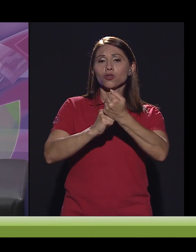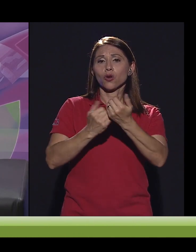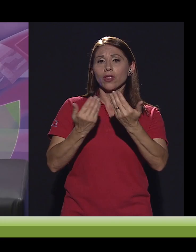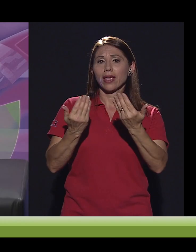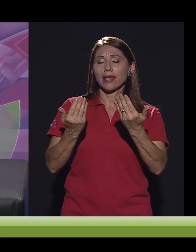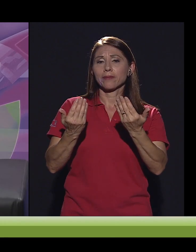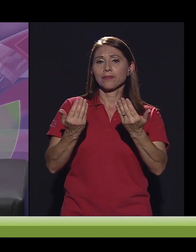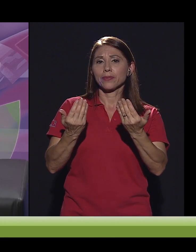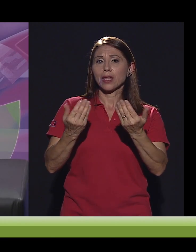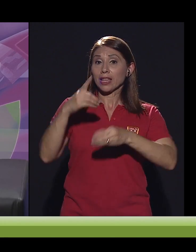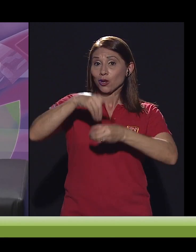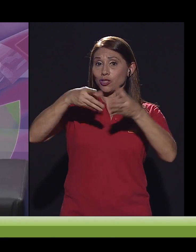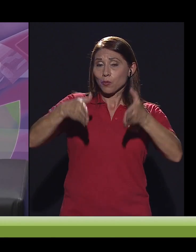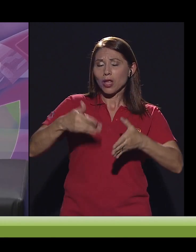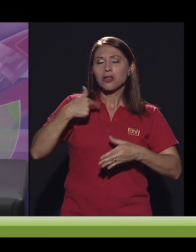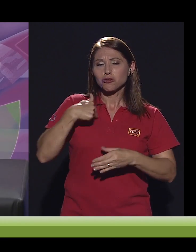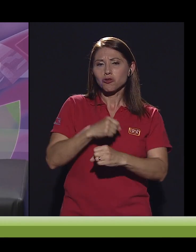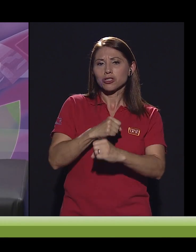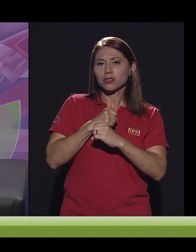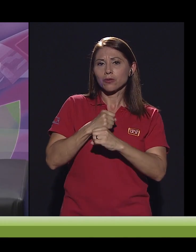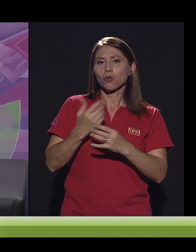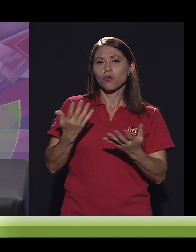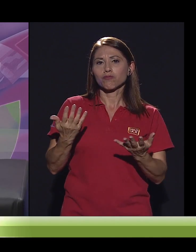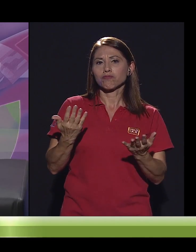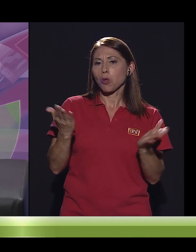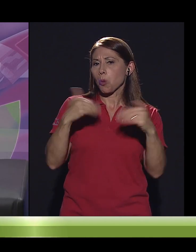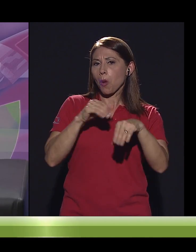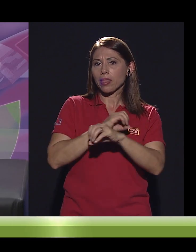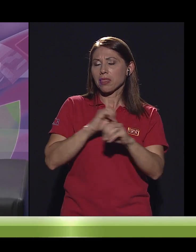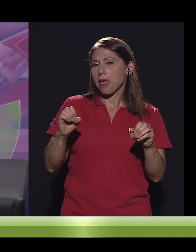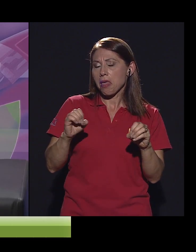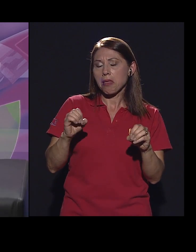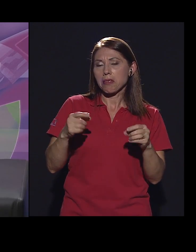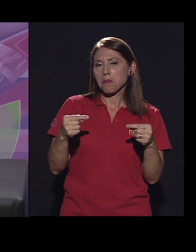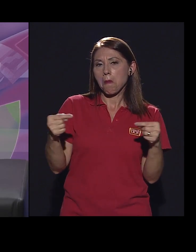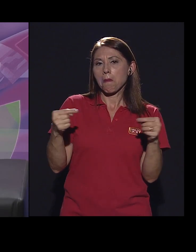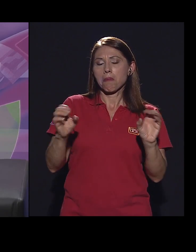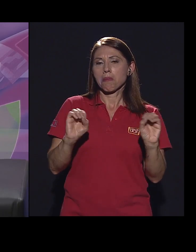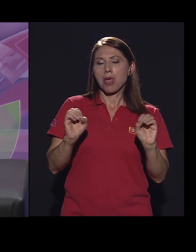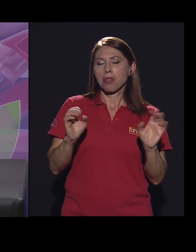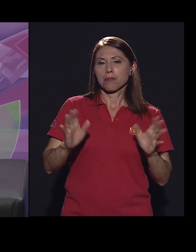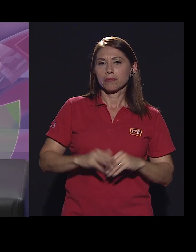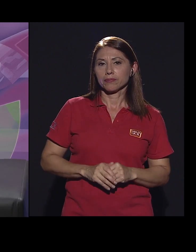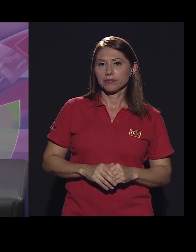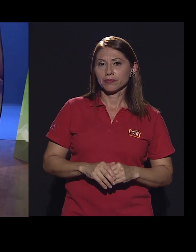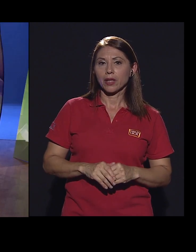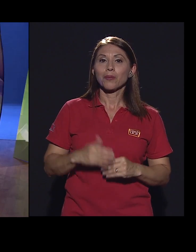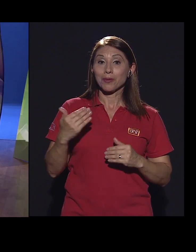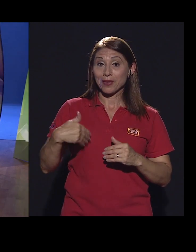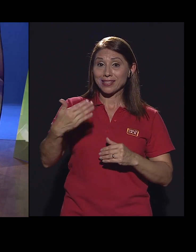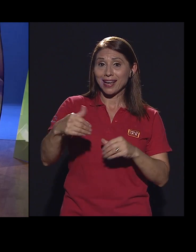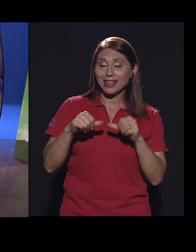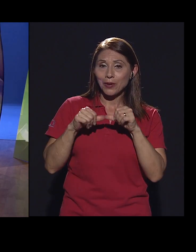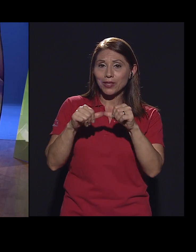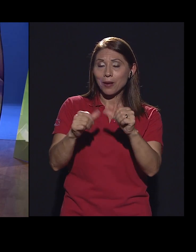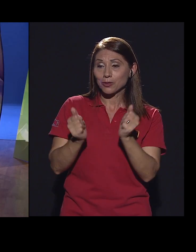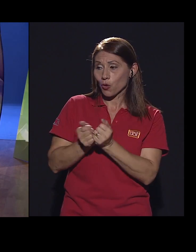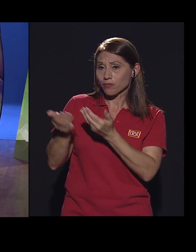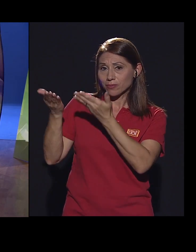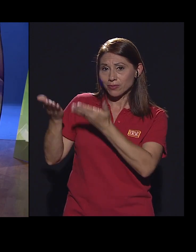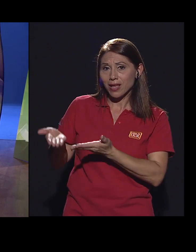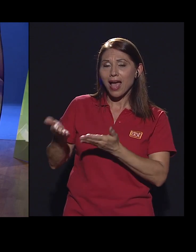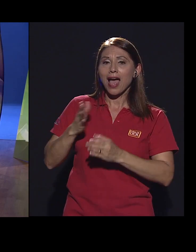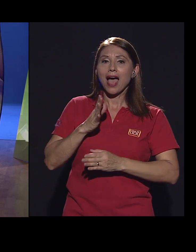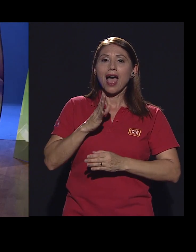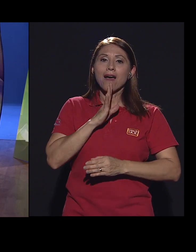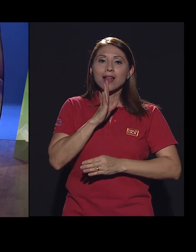apoyo de los diputados, yo estoy seguro que no va a haber ninguna discrepancia en eso. Pues más adelante continuaremos con